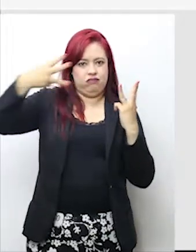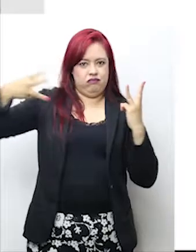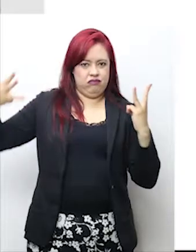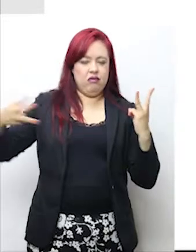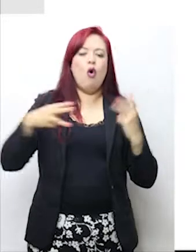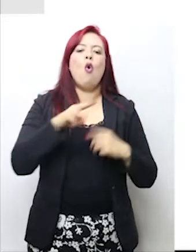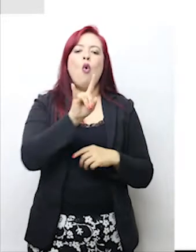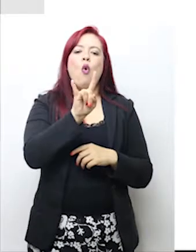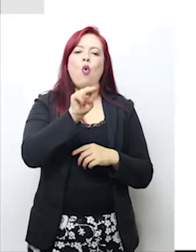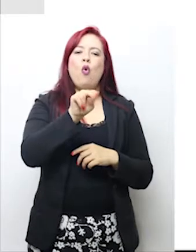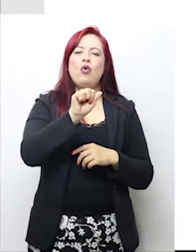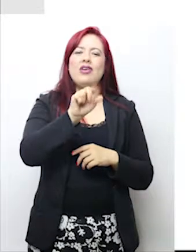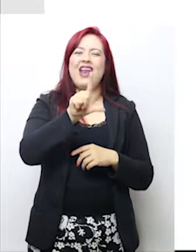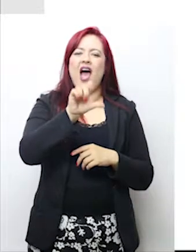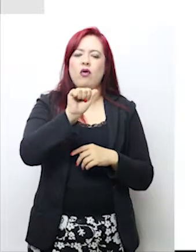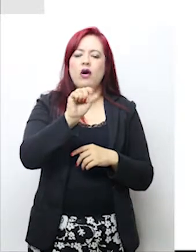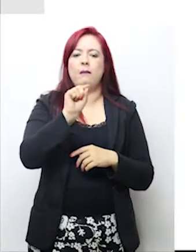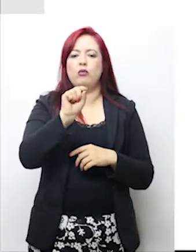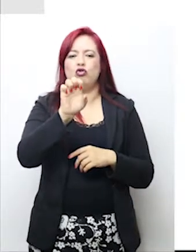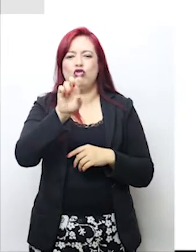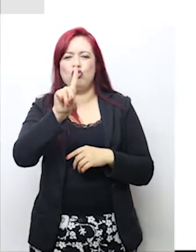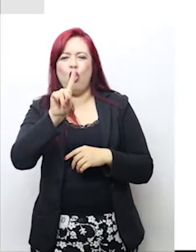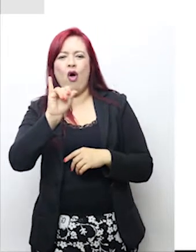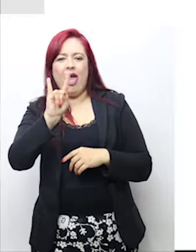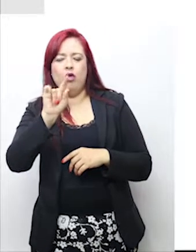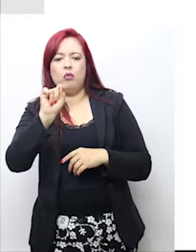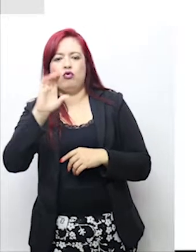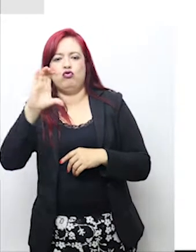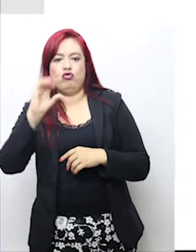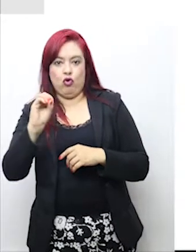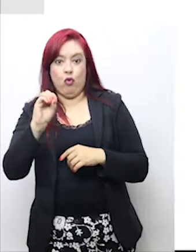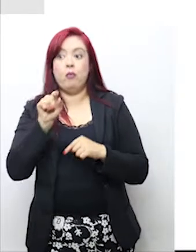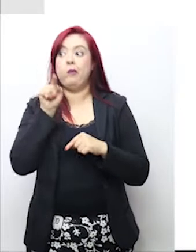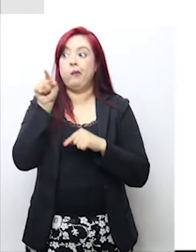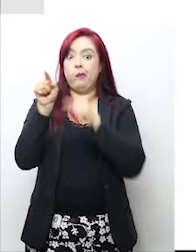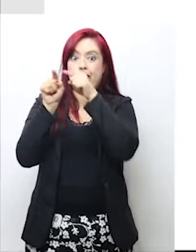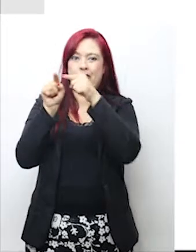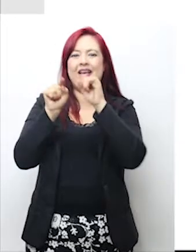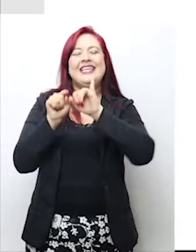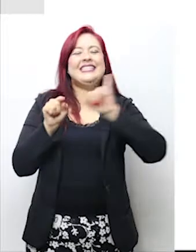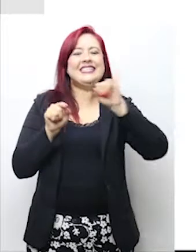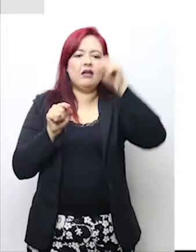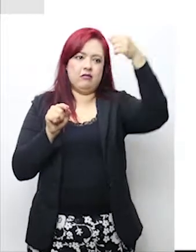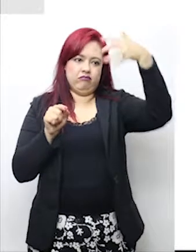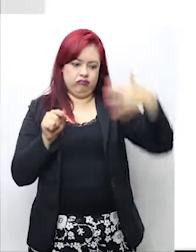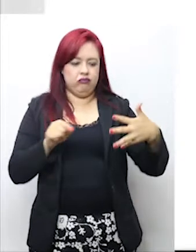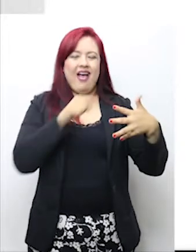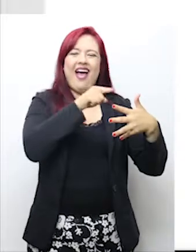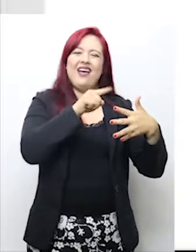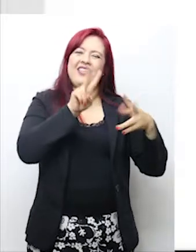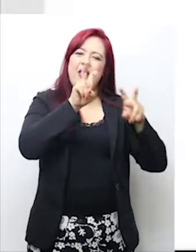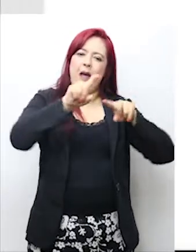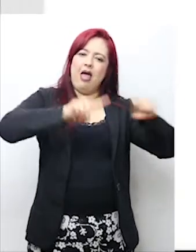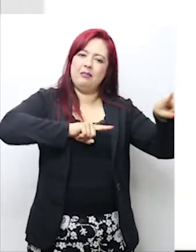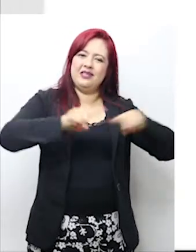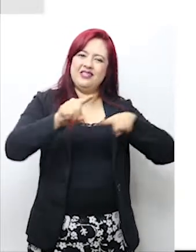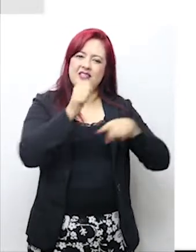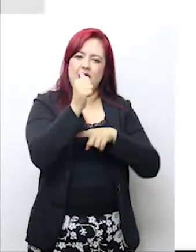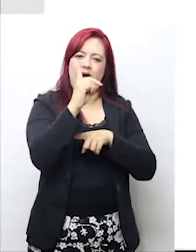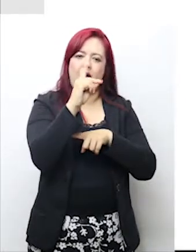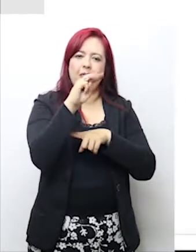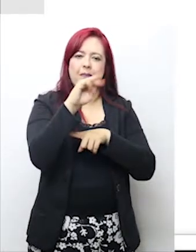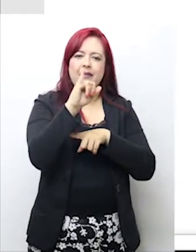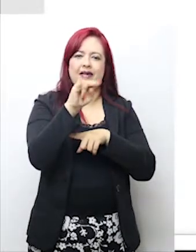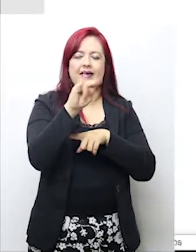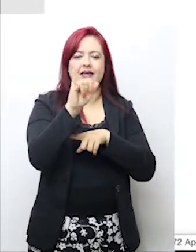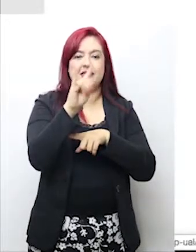www.unaula.edu.co. En la parte izquierda encontrarás el menú Canales. Allí, das clic en Administrativos. Una vez ingreses al módulo